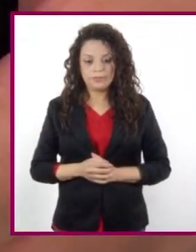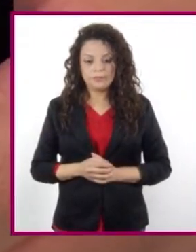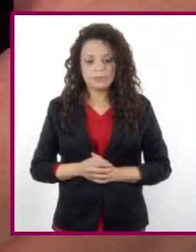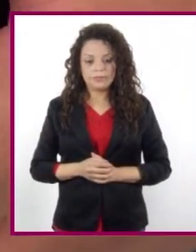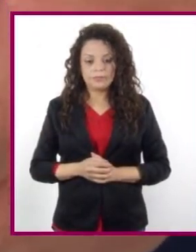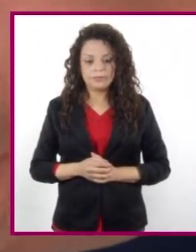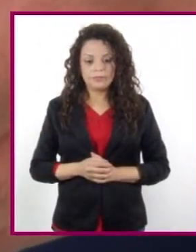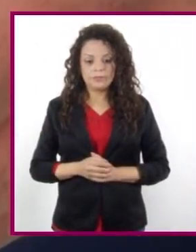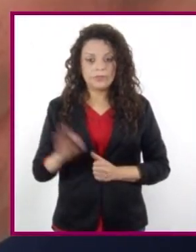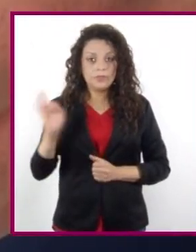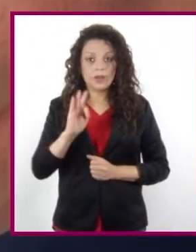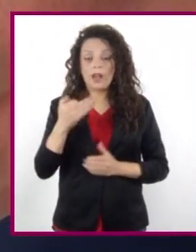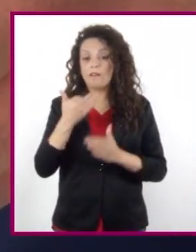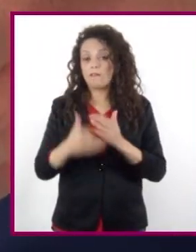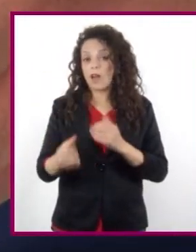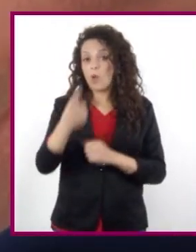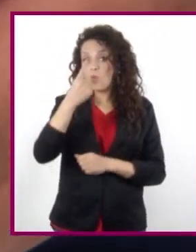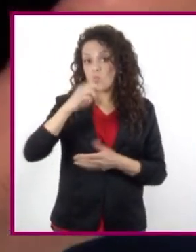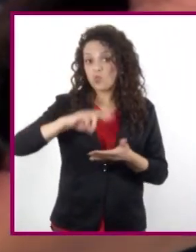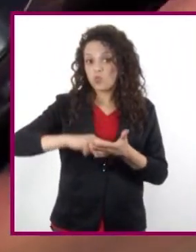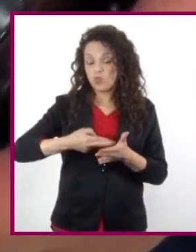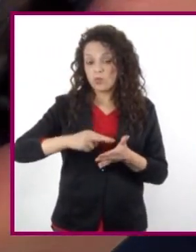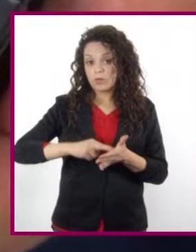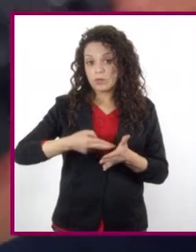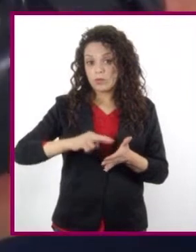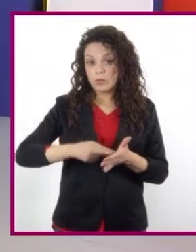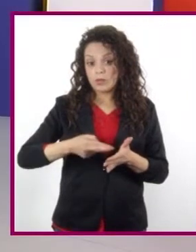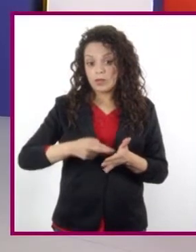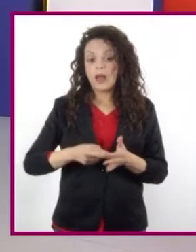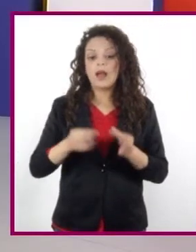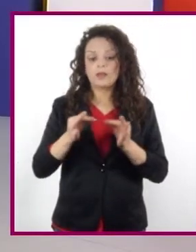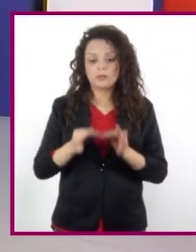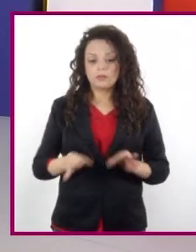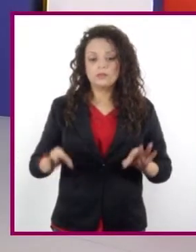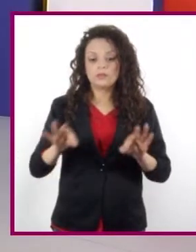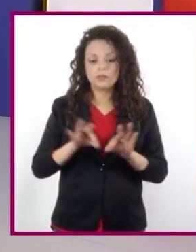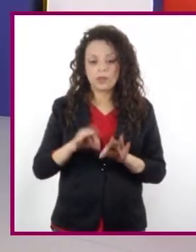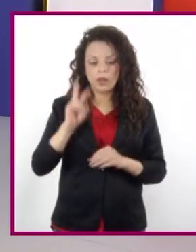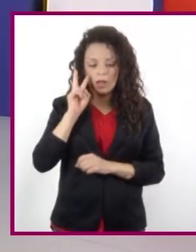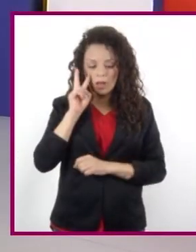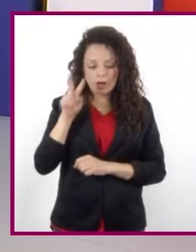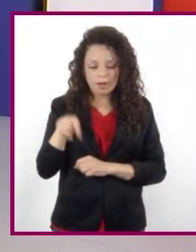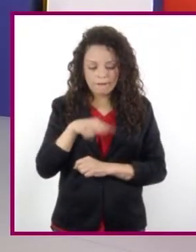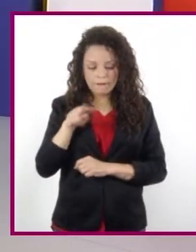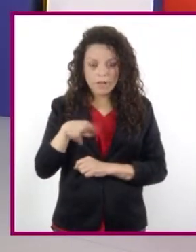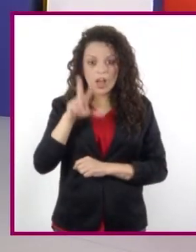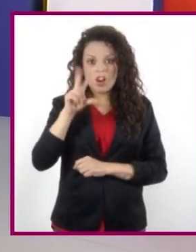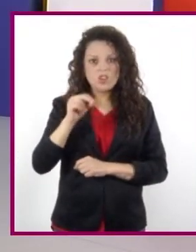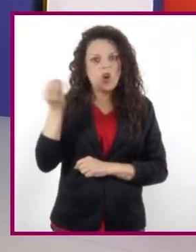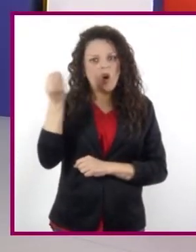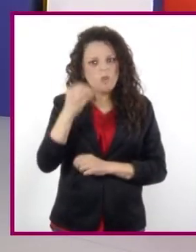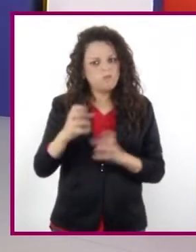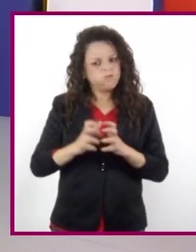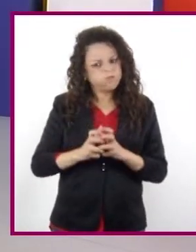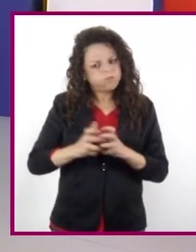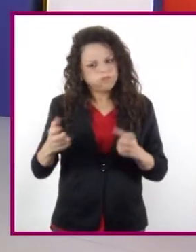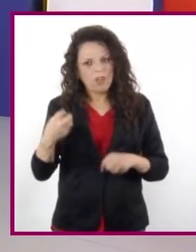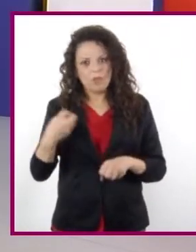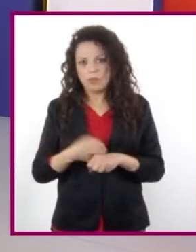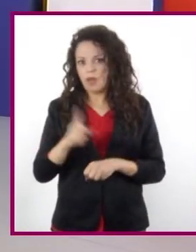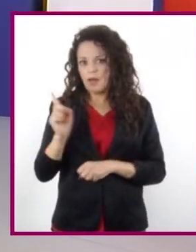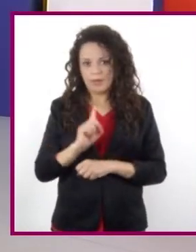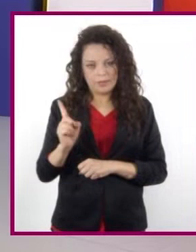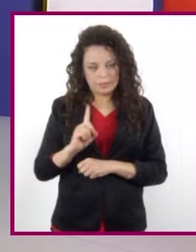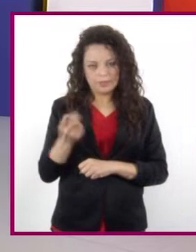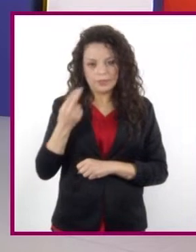Si falta un tornillo por desarmar, es importante visualizar y no forzar, siempre no forzar.